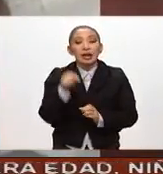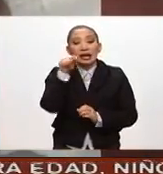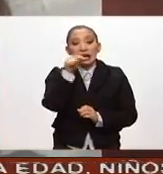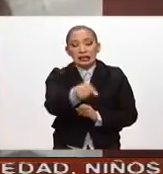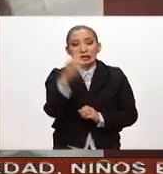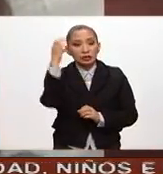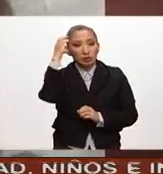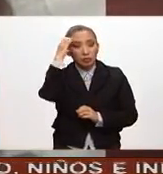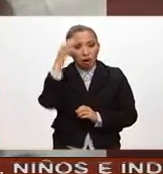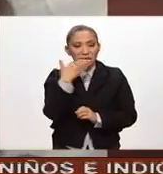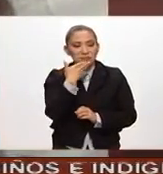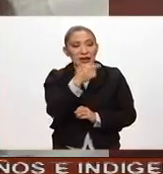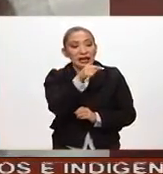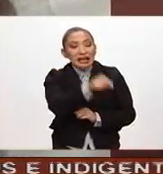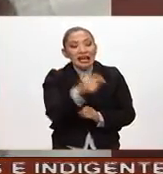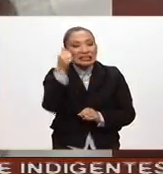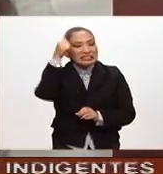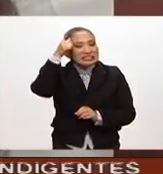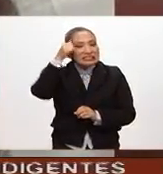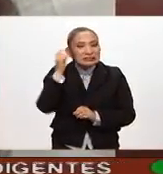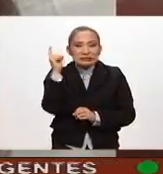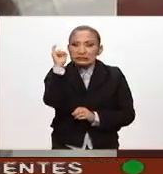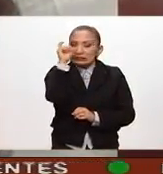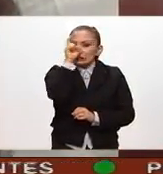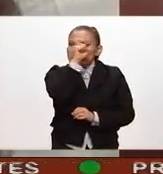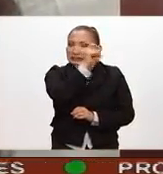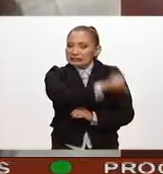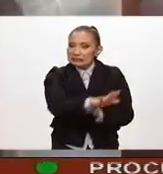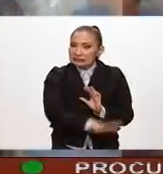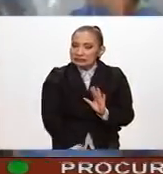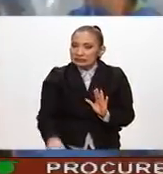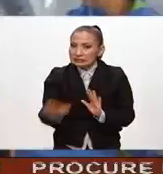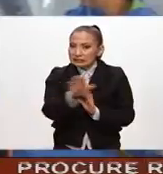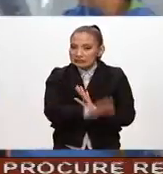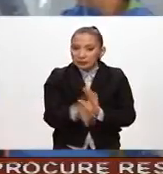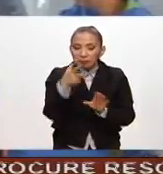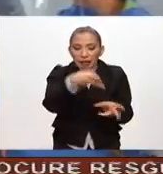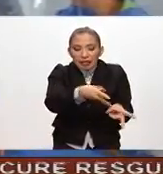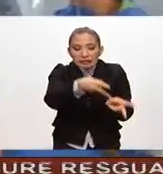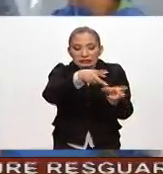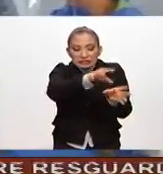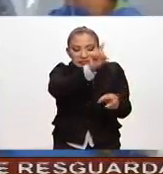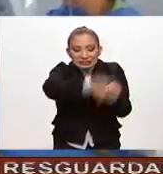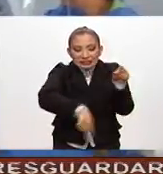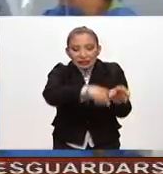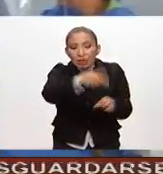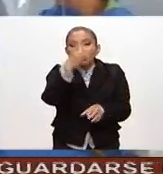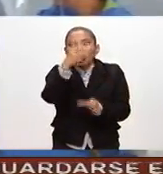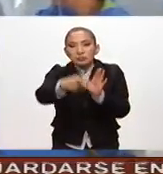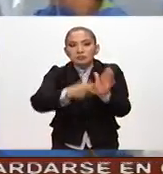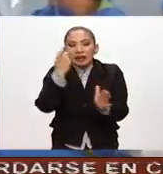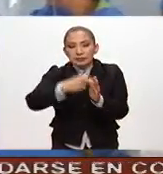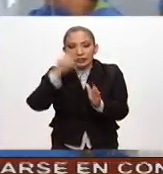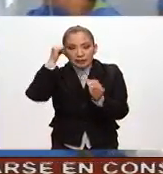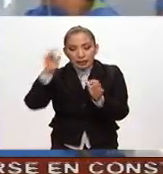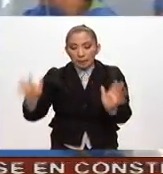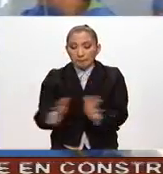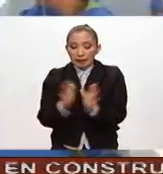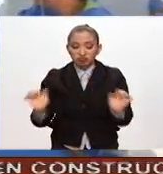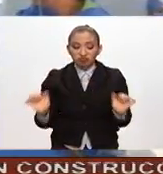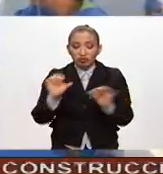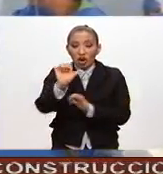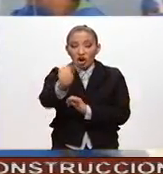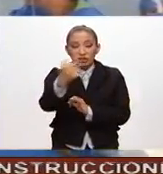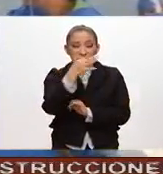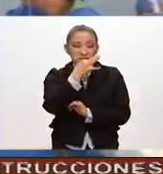de ser un tumor benigno, la cirugía era fundamental. Para extraerlo se necesitaron 2 cirugías y la participación de